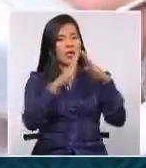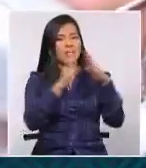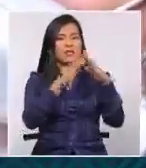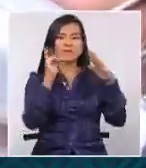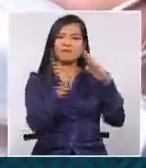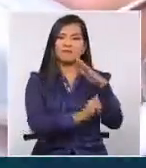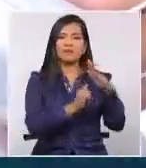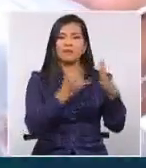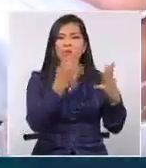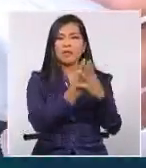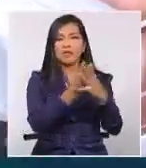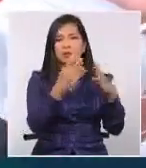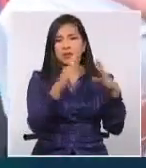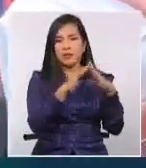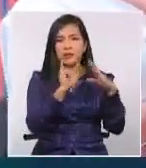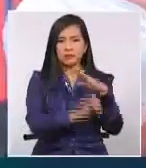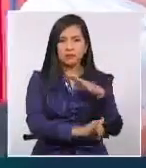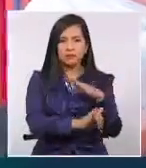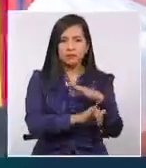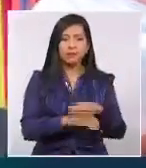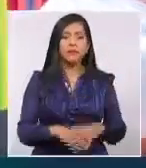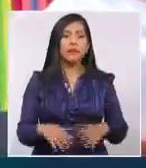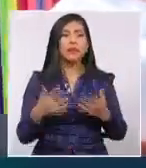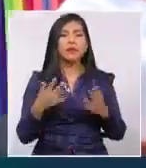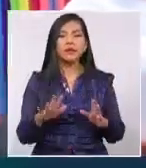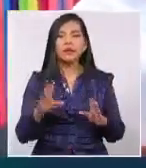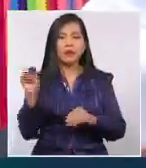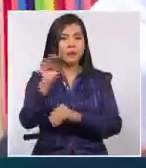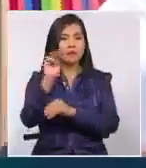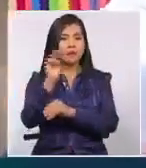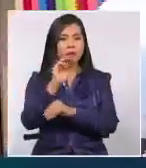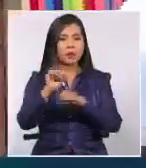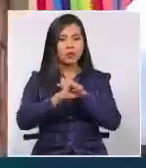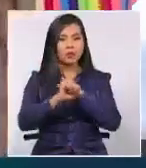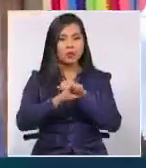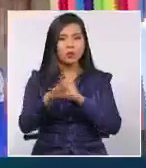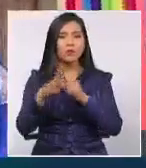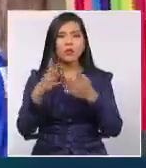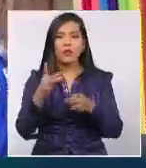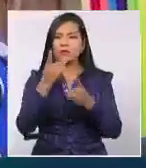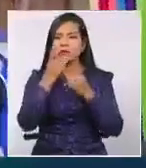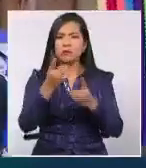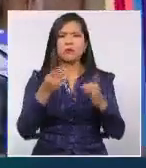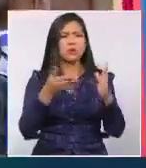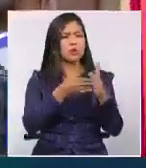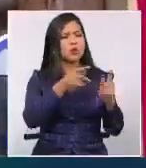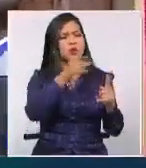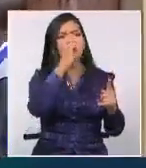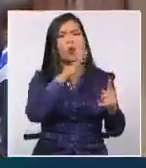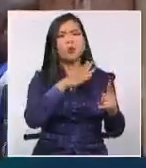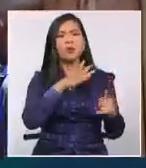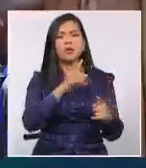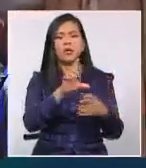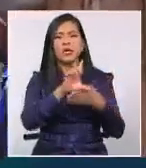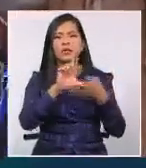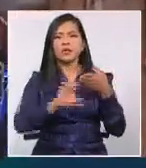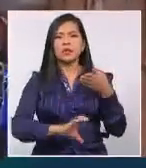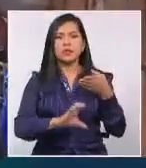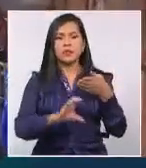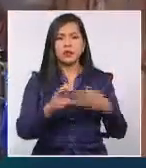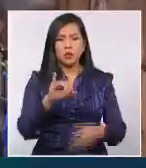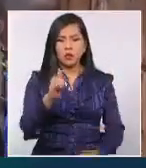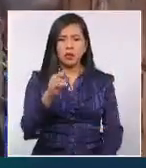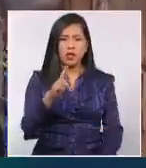Ministerio Público ya dictó una imputación contra el licenciado Ayarde, que trabajaba con Víctor Hugo Cárdenas, y contra el mismo